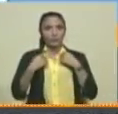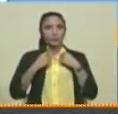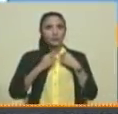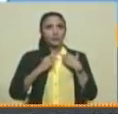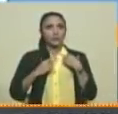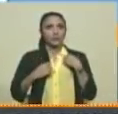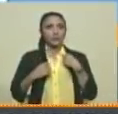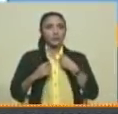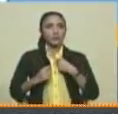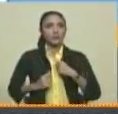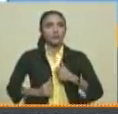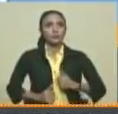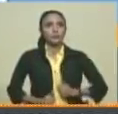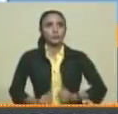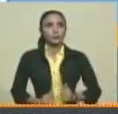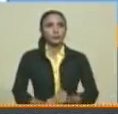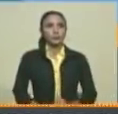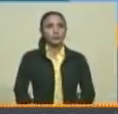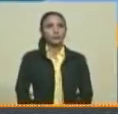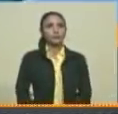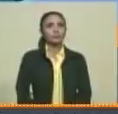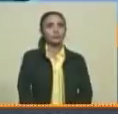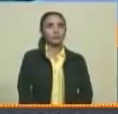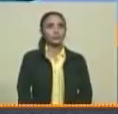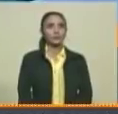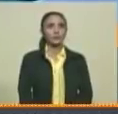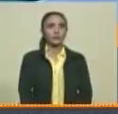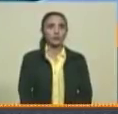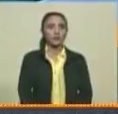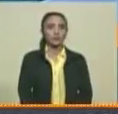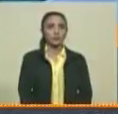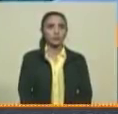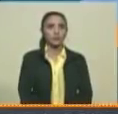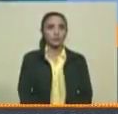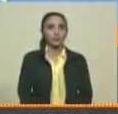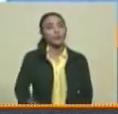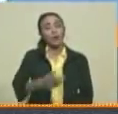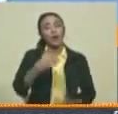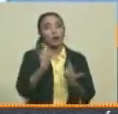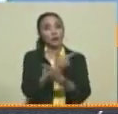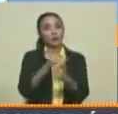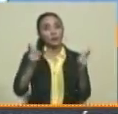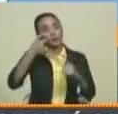democracia, nuestra democracia bolivariana, va mucho más allá.